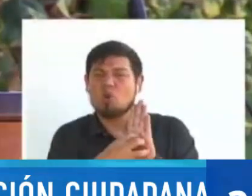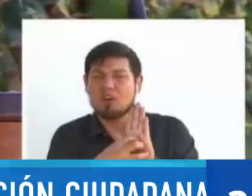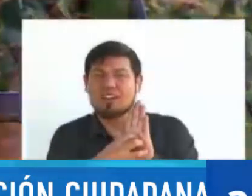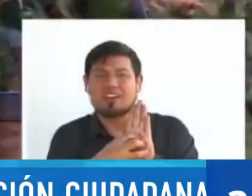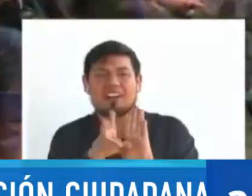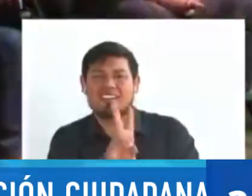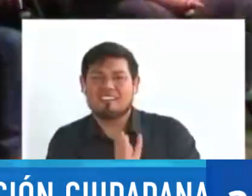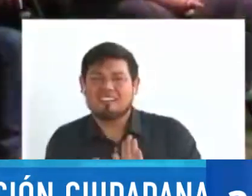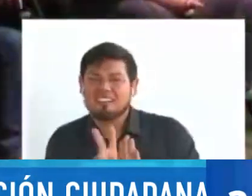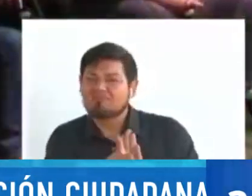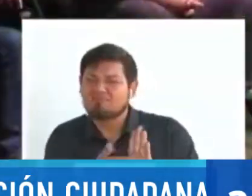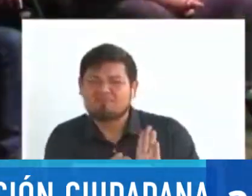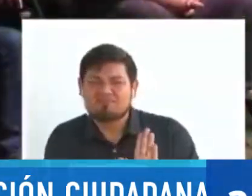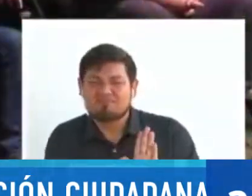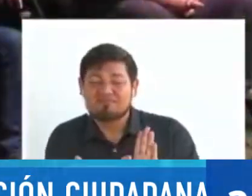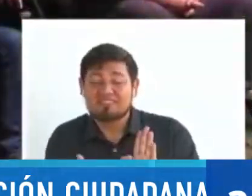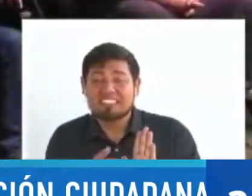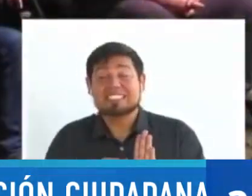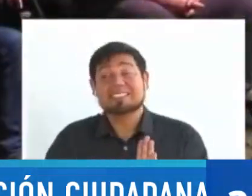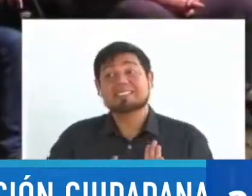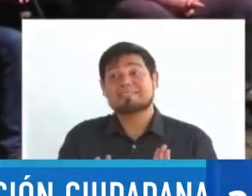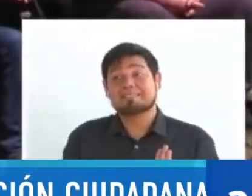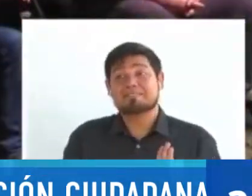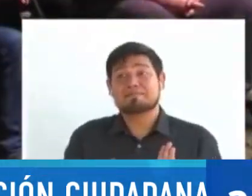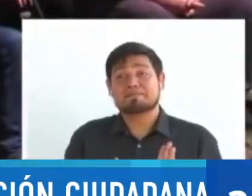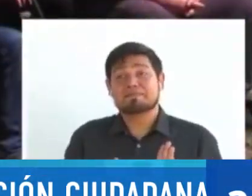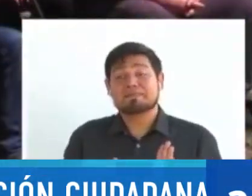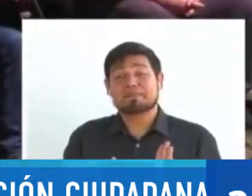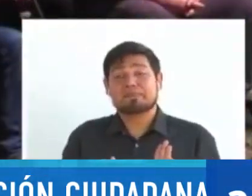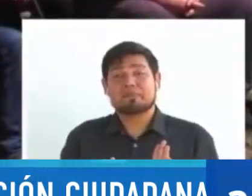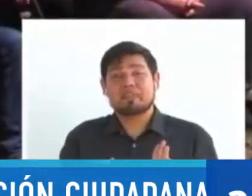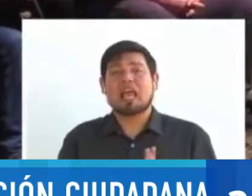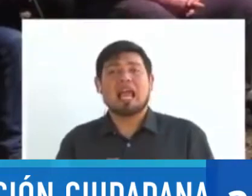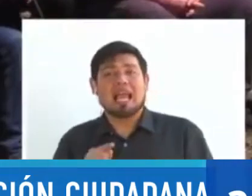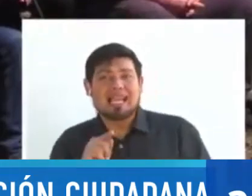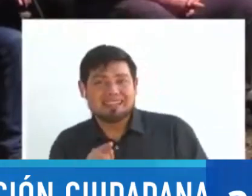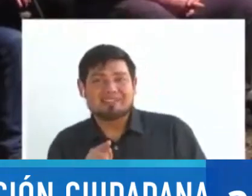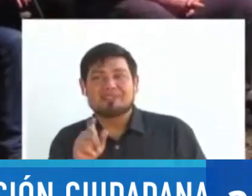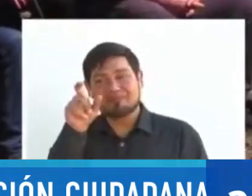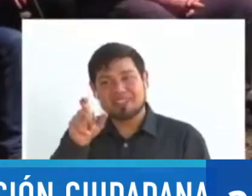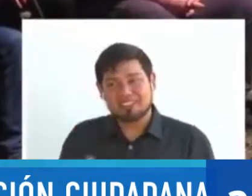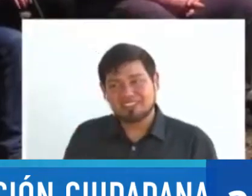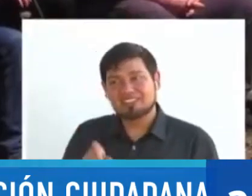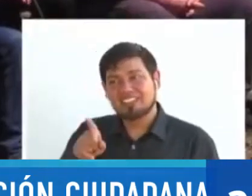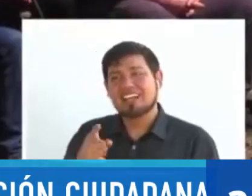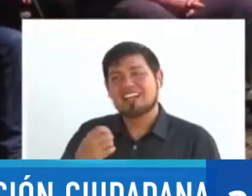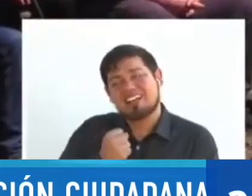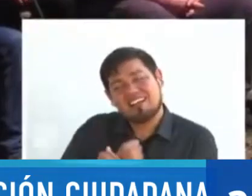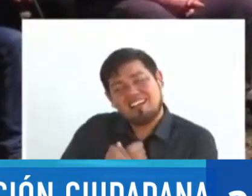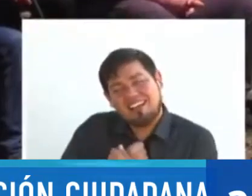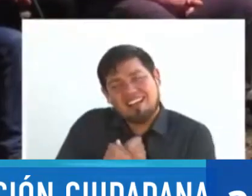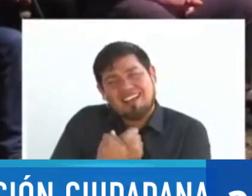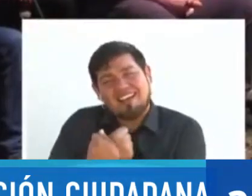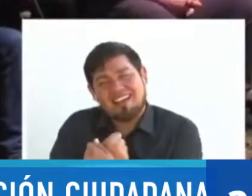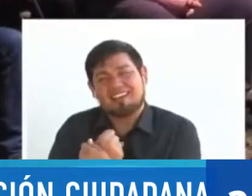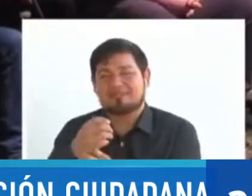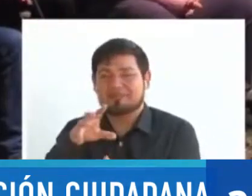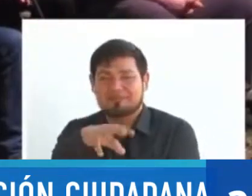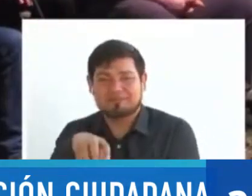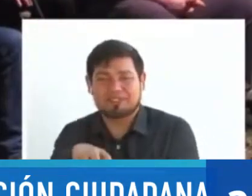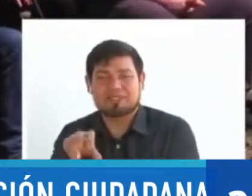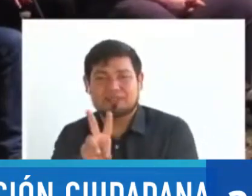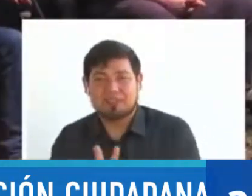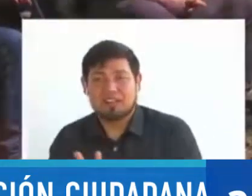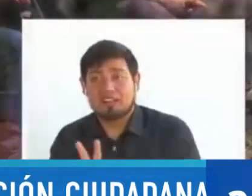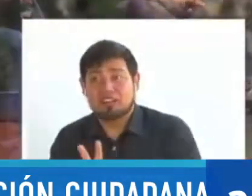que lo primero es lo que está detrás, ¿no?, ese profundo amor por Valdivia, el contribuir a